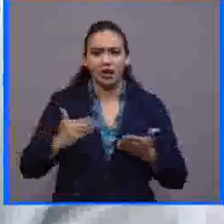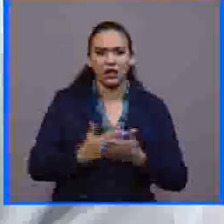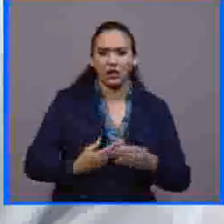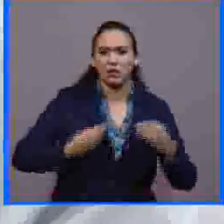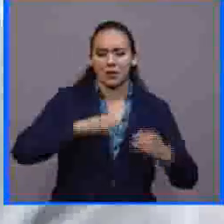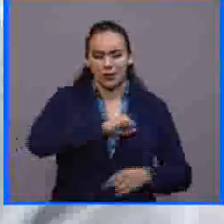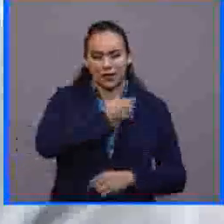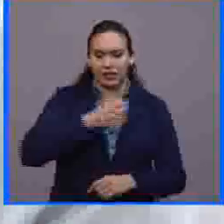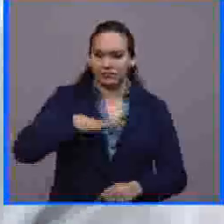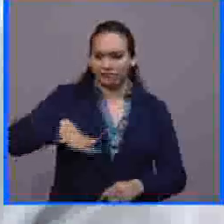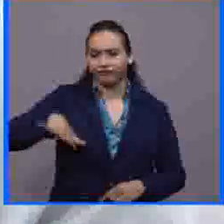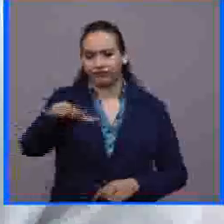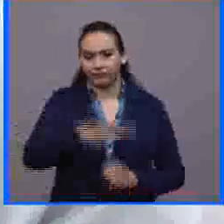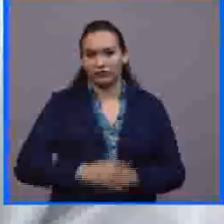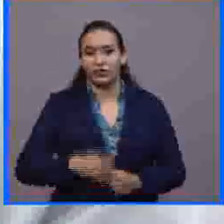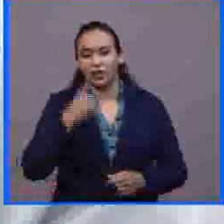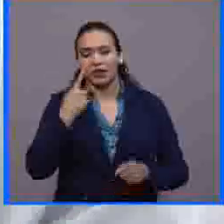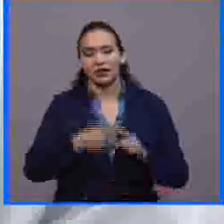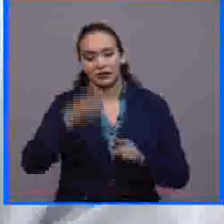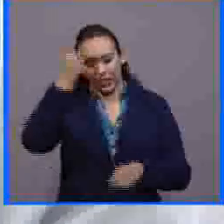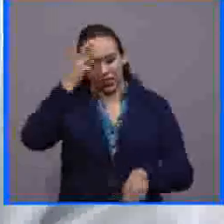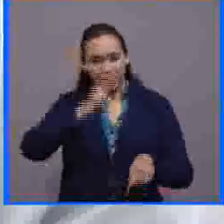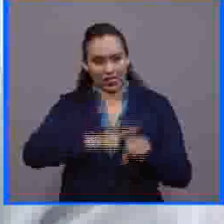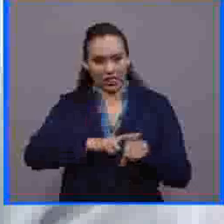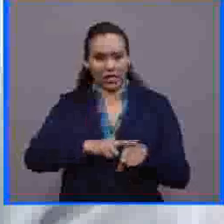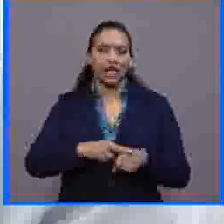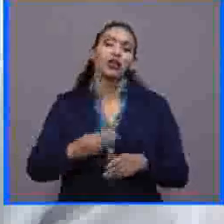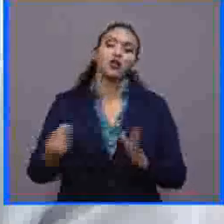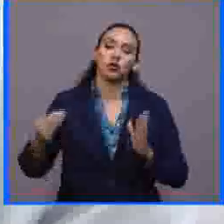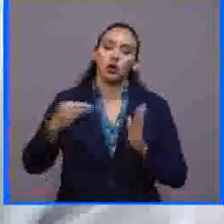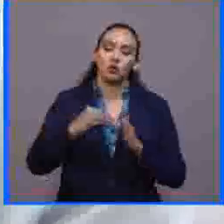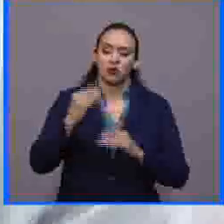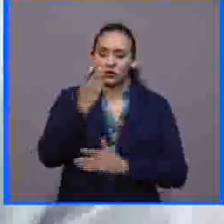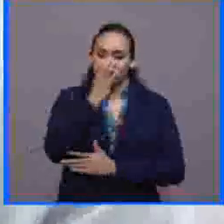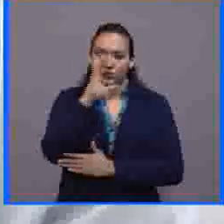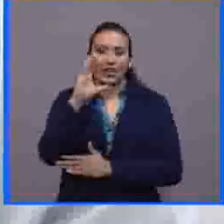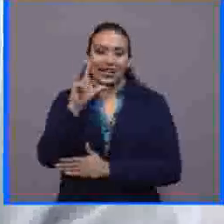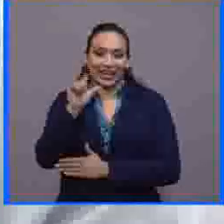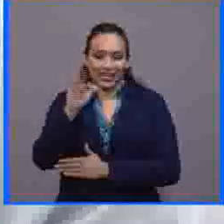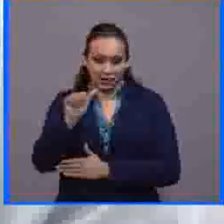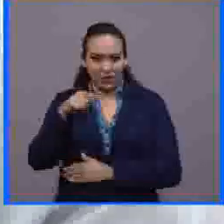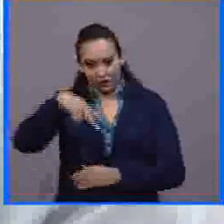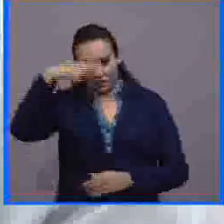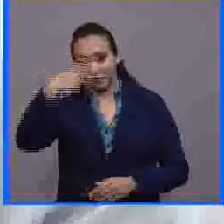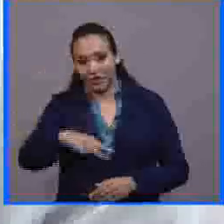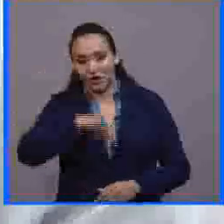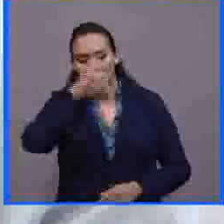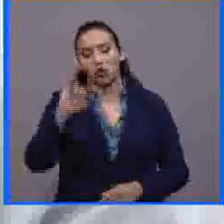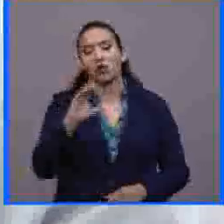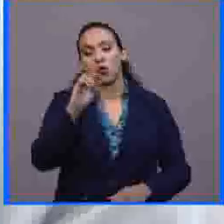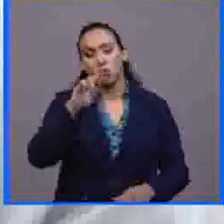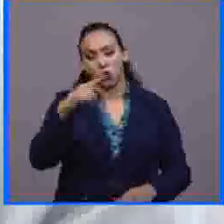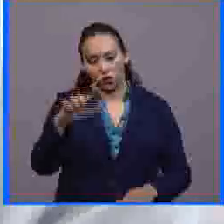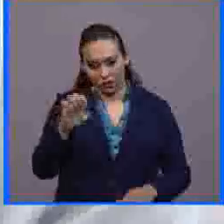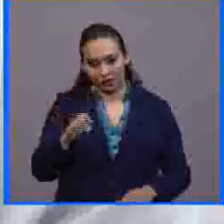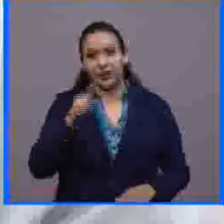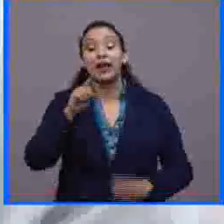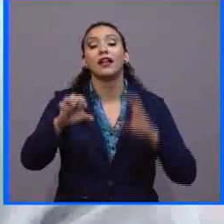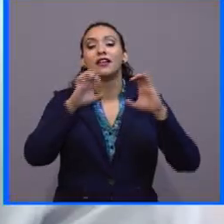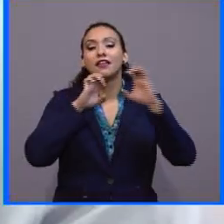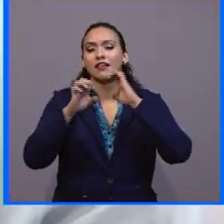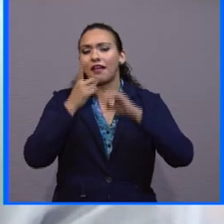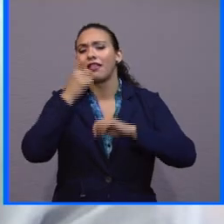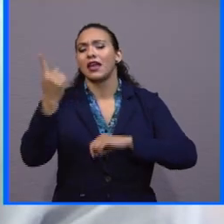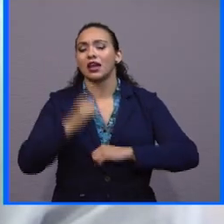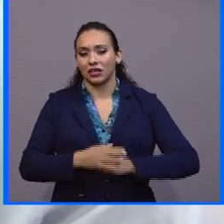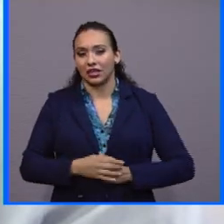ambiente sano, señaló el director de Política Climática de la Iniciativa Climática México, Jorge Villarreal. En entrevista,